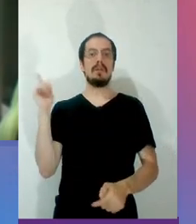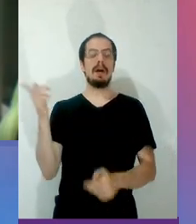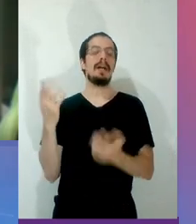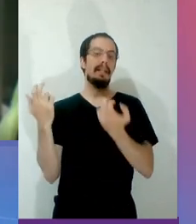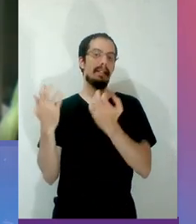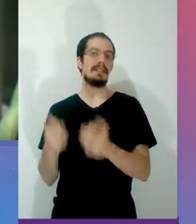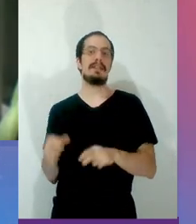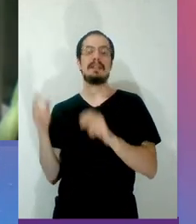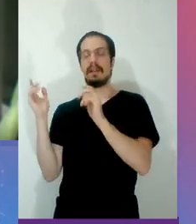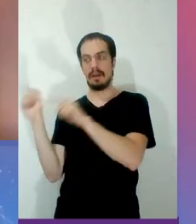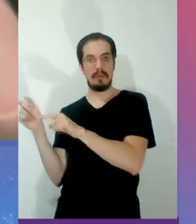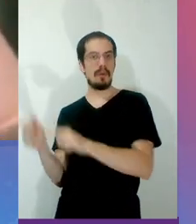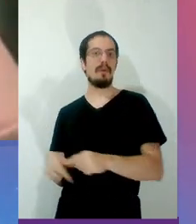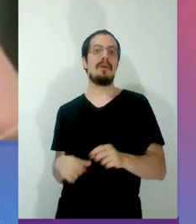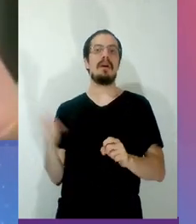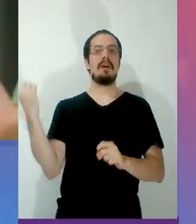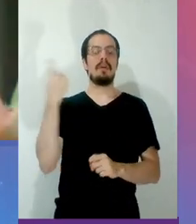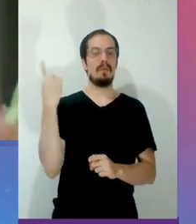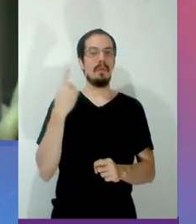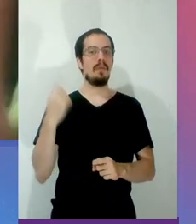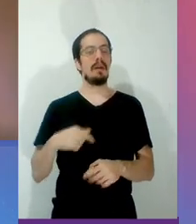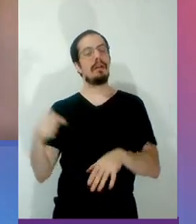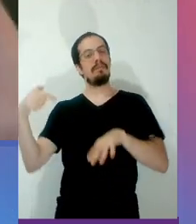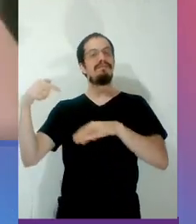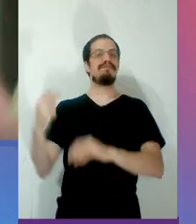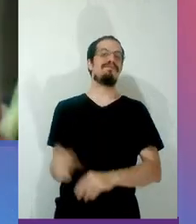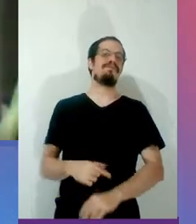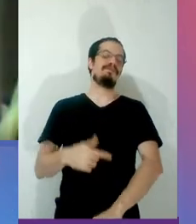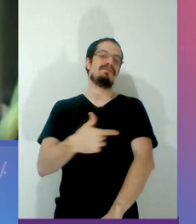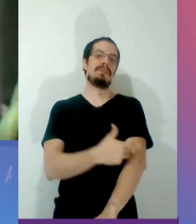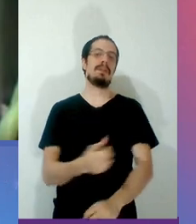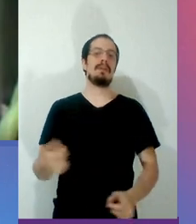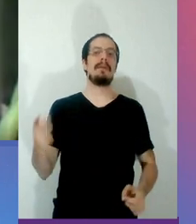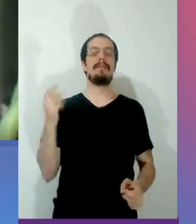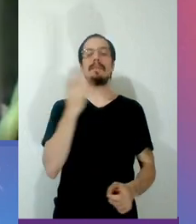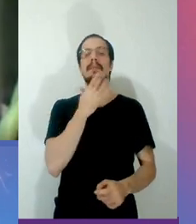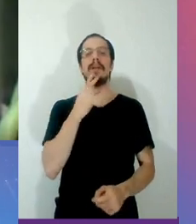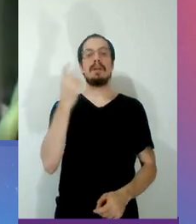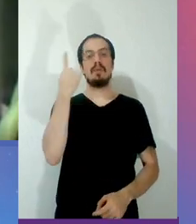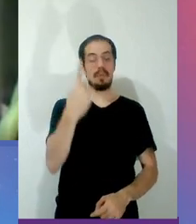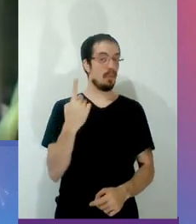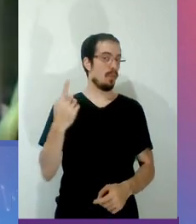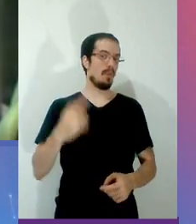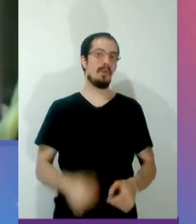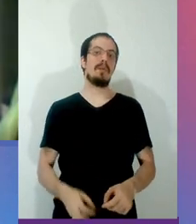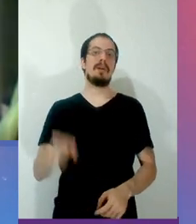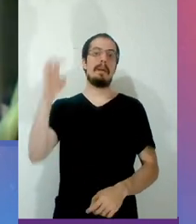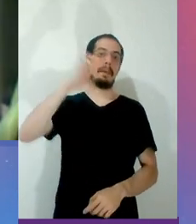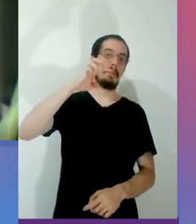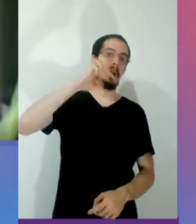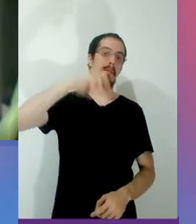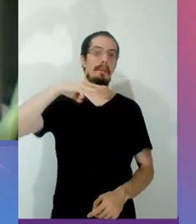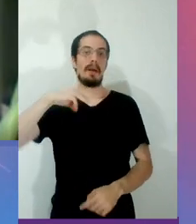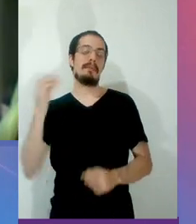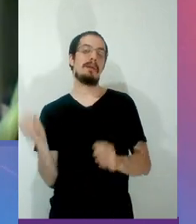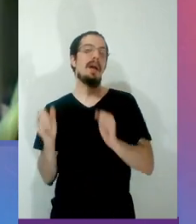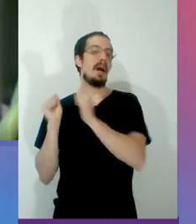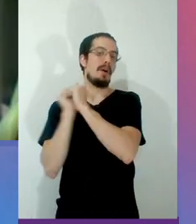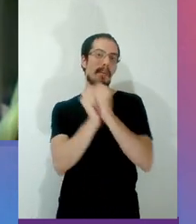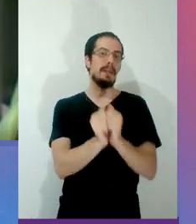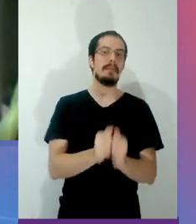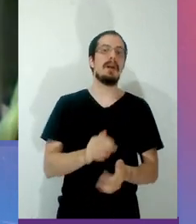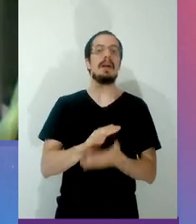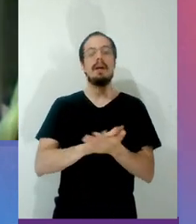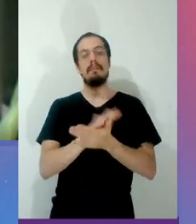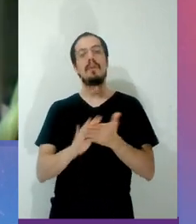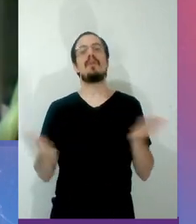intervención o en alguna intervención ambulatoria, por un adulto significativo, por su madre, por su padre. Qué tremendo va a ayudar ahí a la